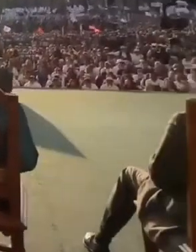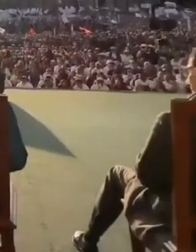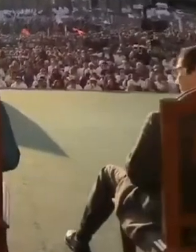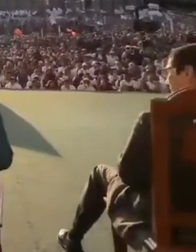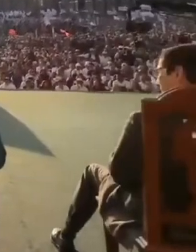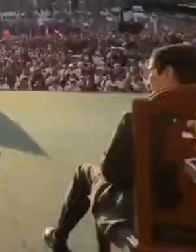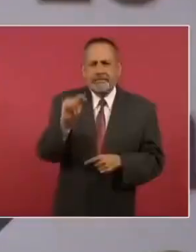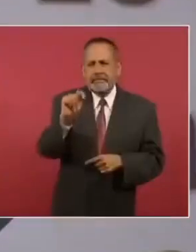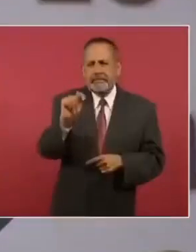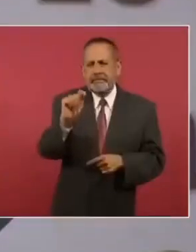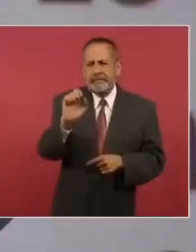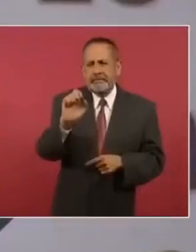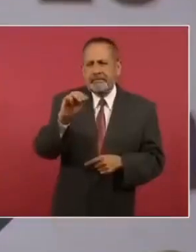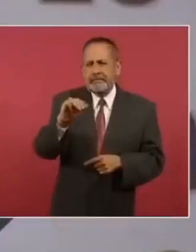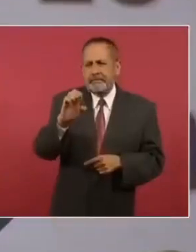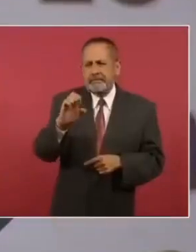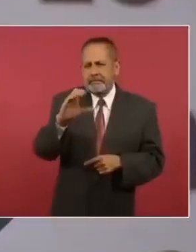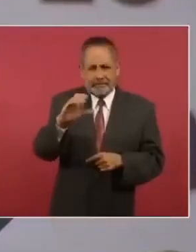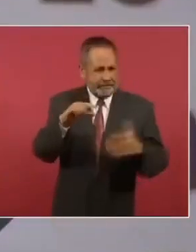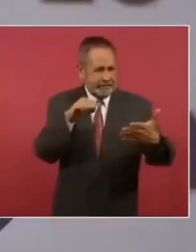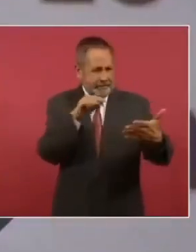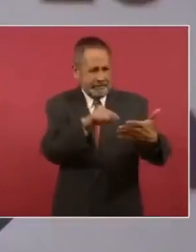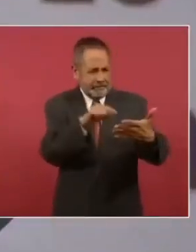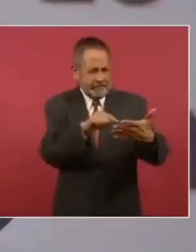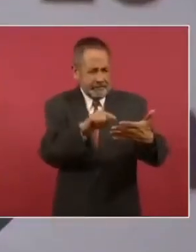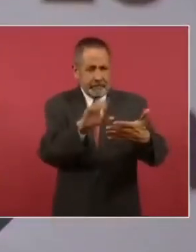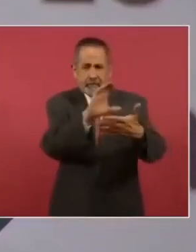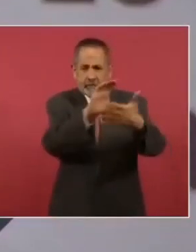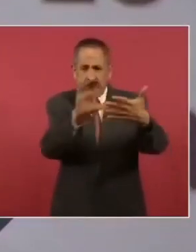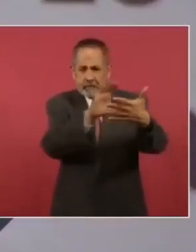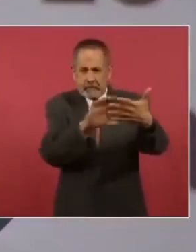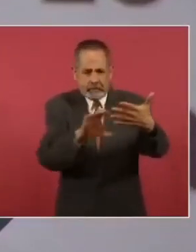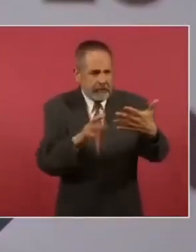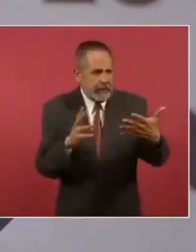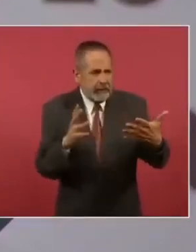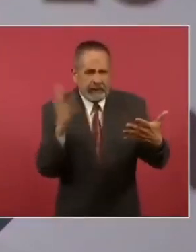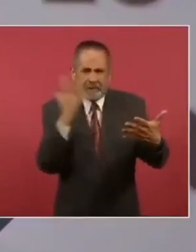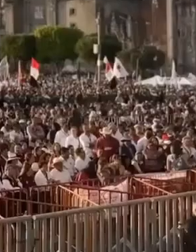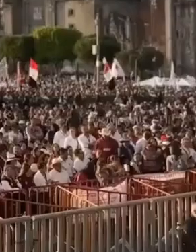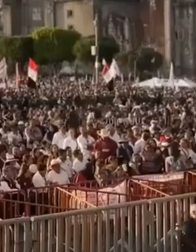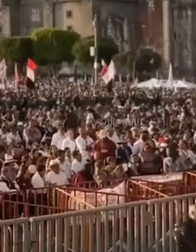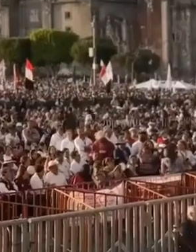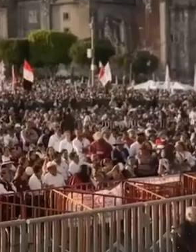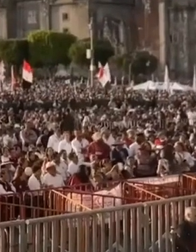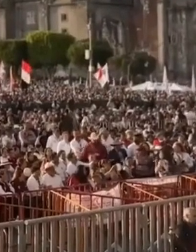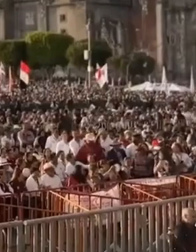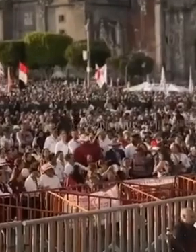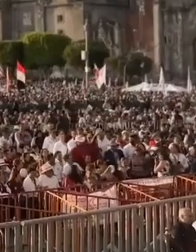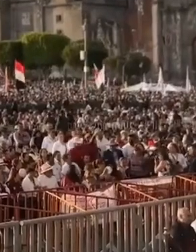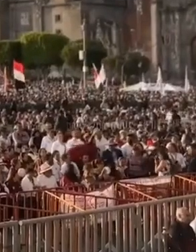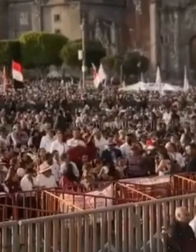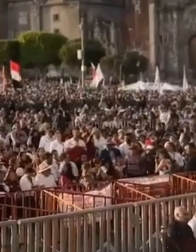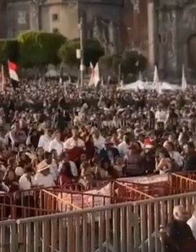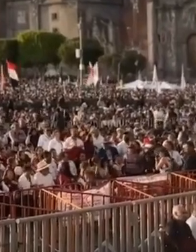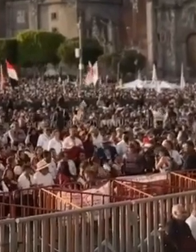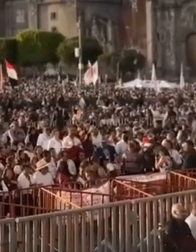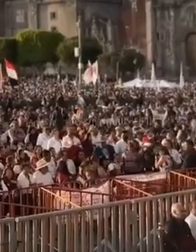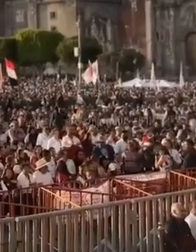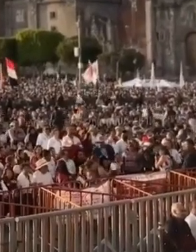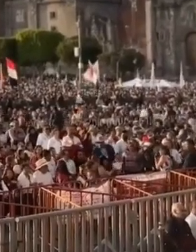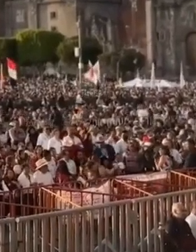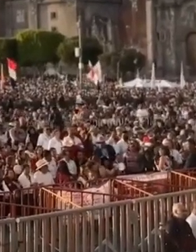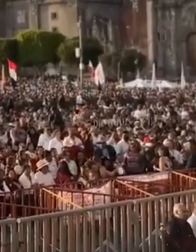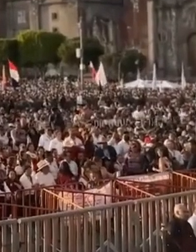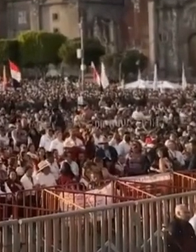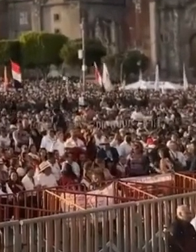Libre Comercio un amplio capítulo que comprometía en ese acuerdo nuestro